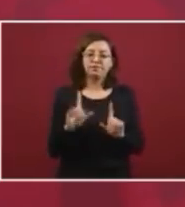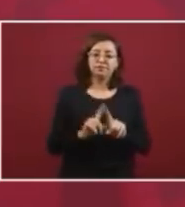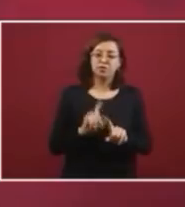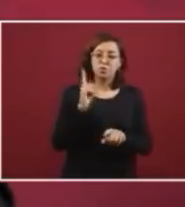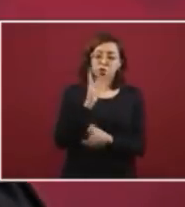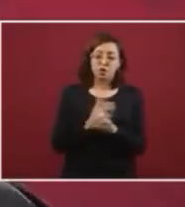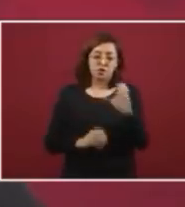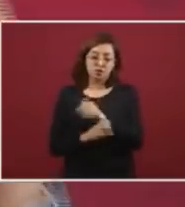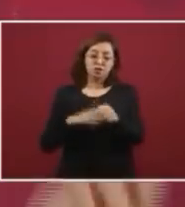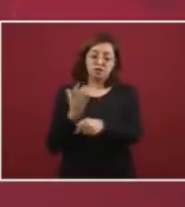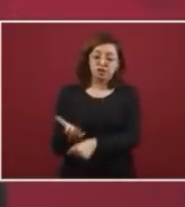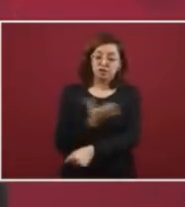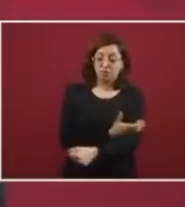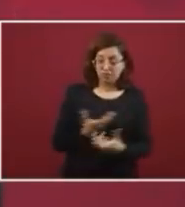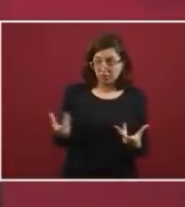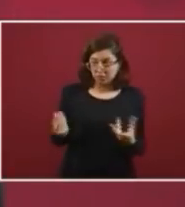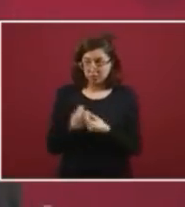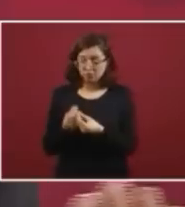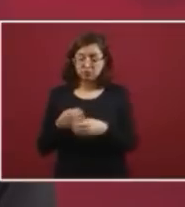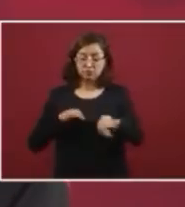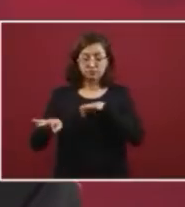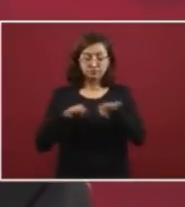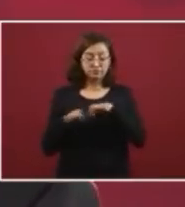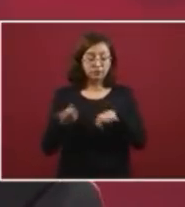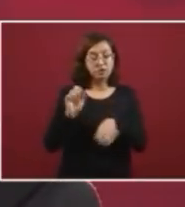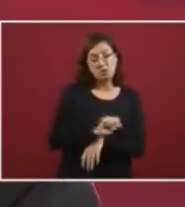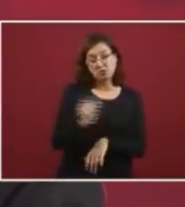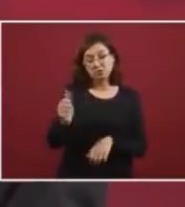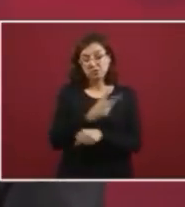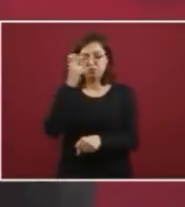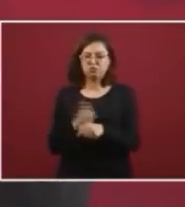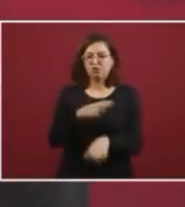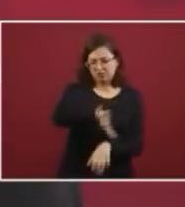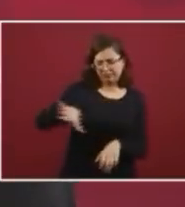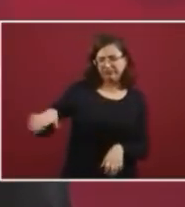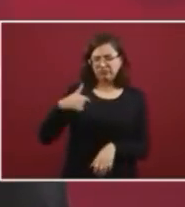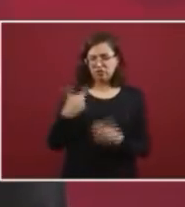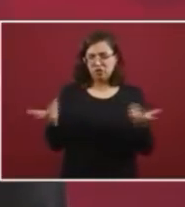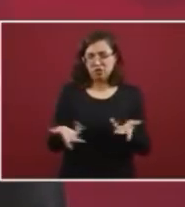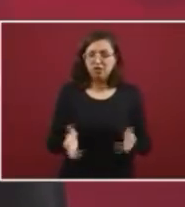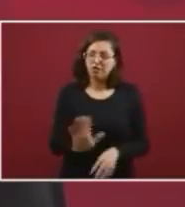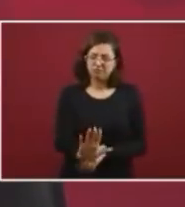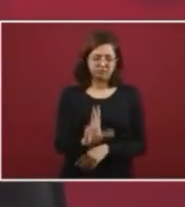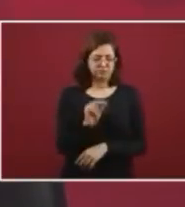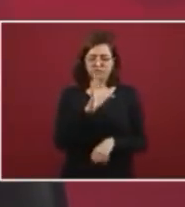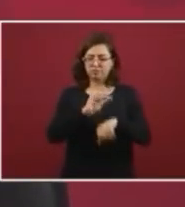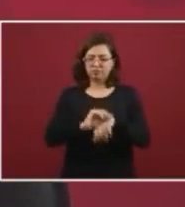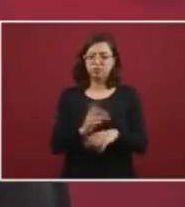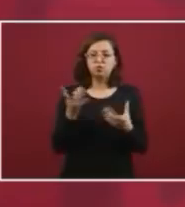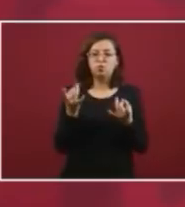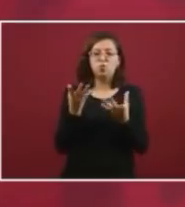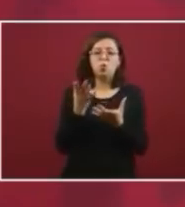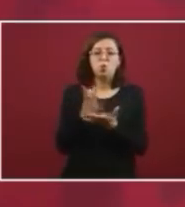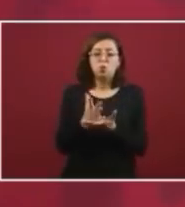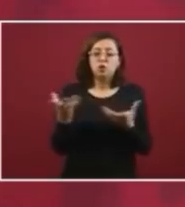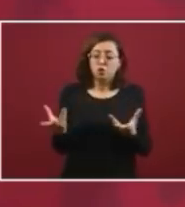es reemplazar, cosa que jamás admitiríamos. Entonces, van a acompañar el proceso. Lo